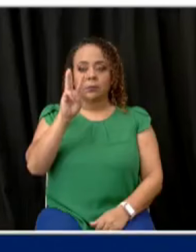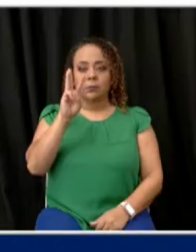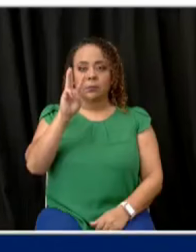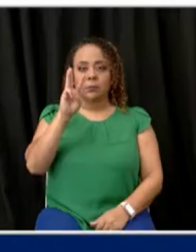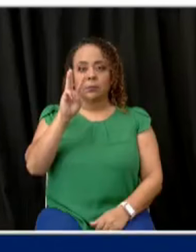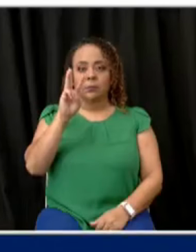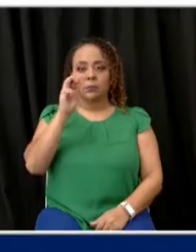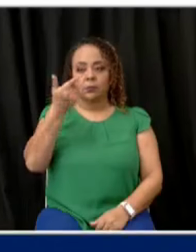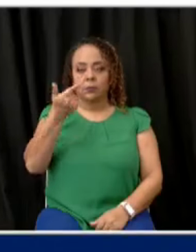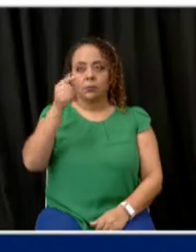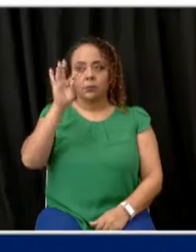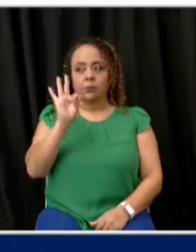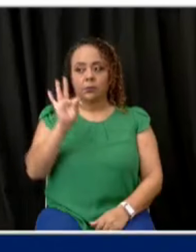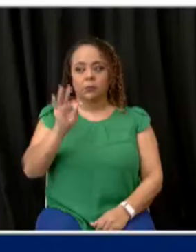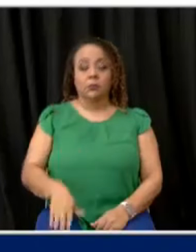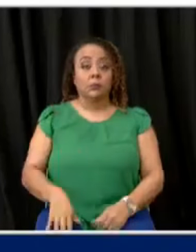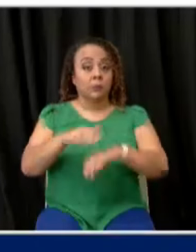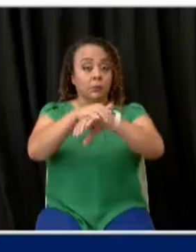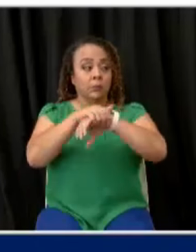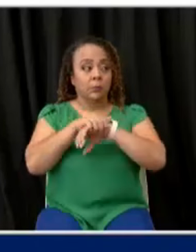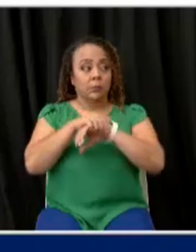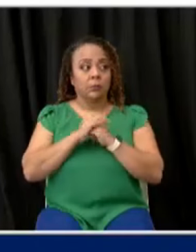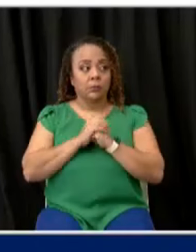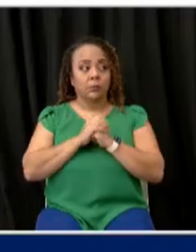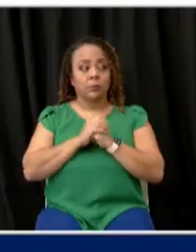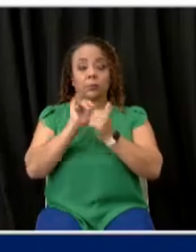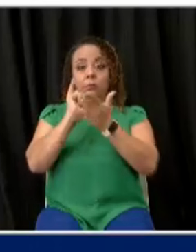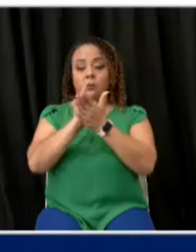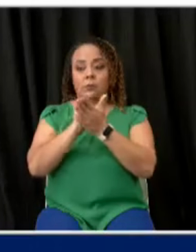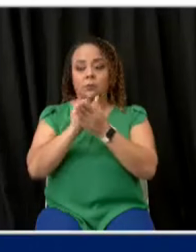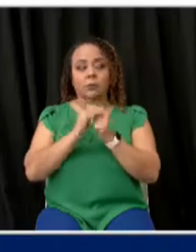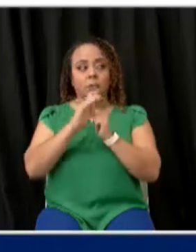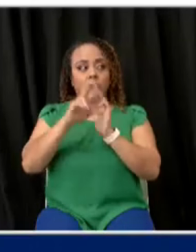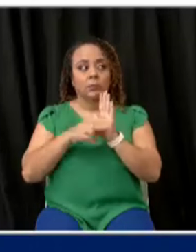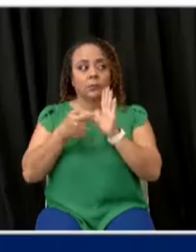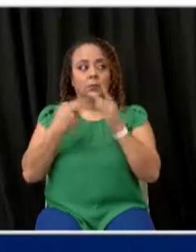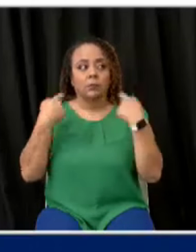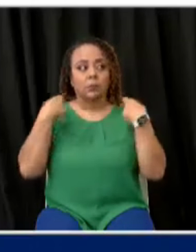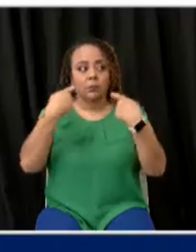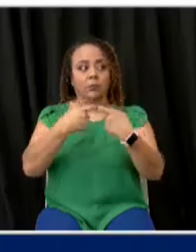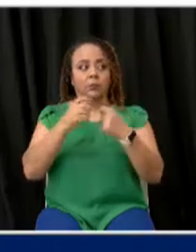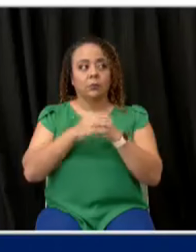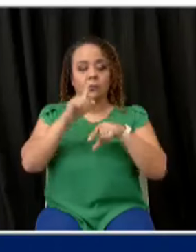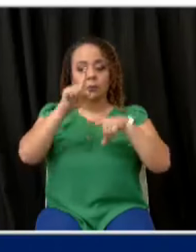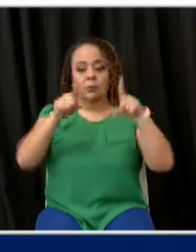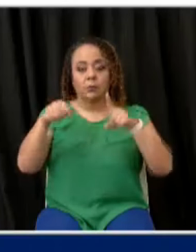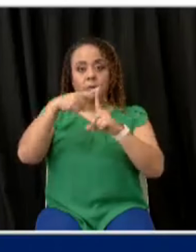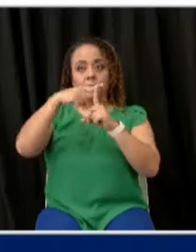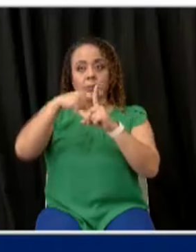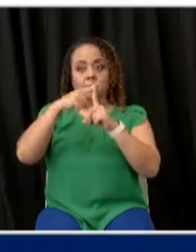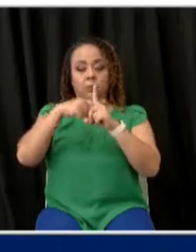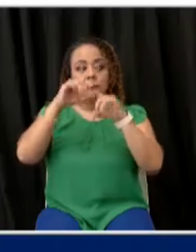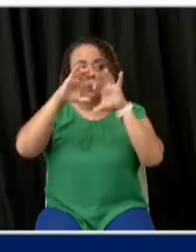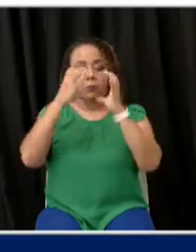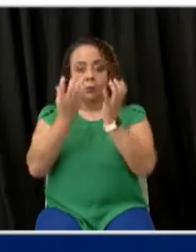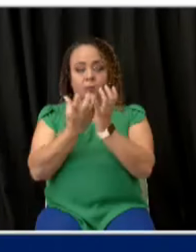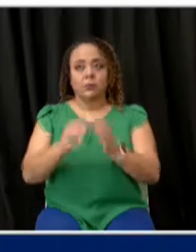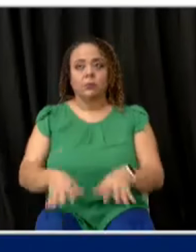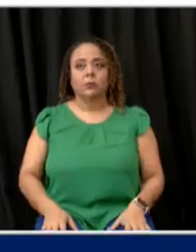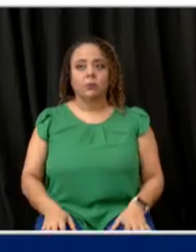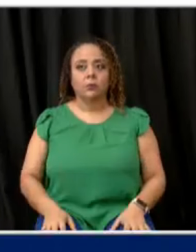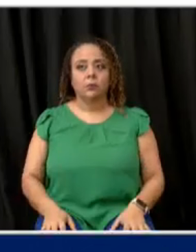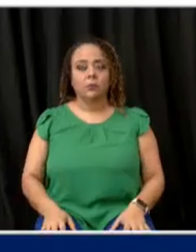índice WGT? En inglés es esa que significa en español el índice de temperatura de globo y bulbo húmedo.